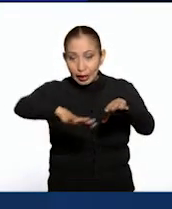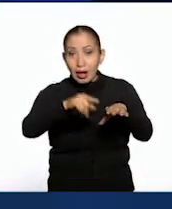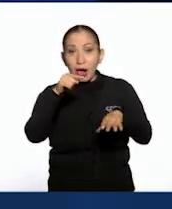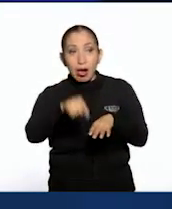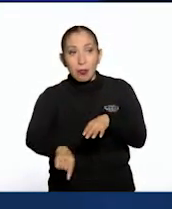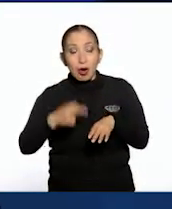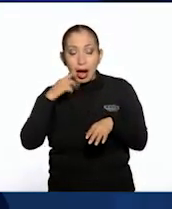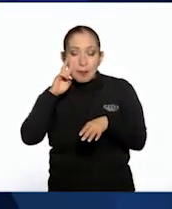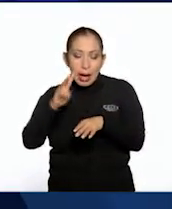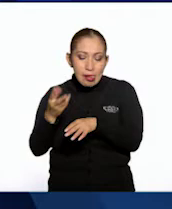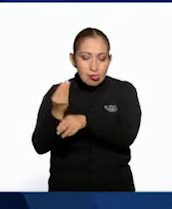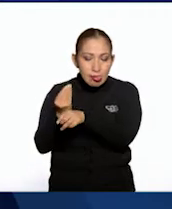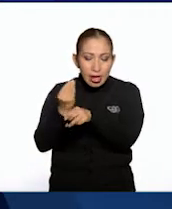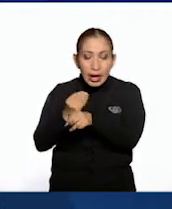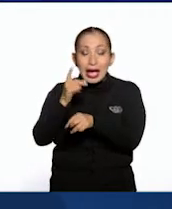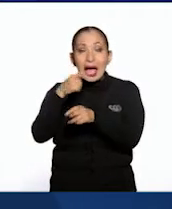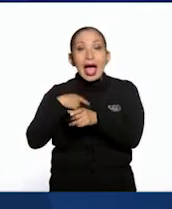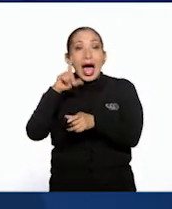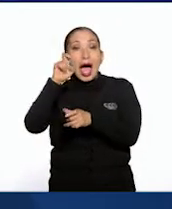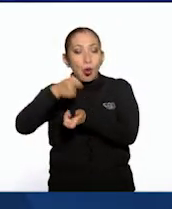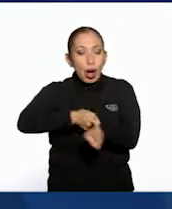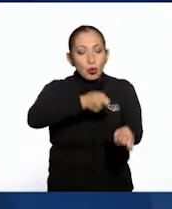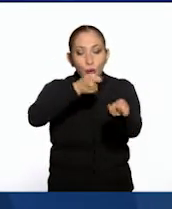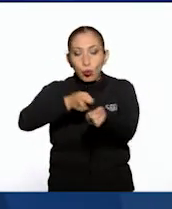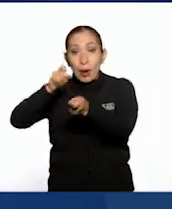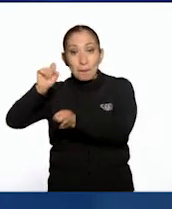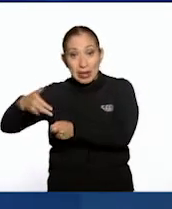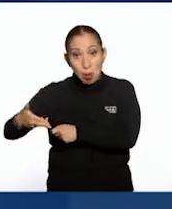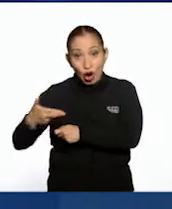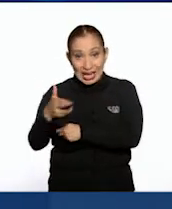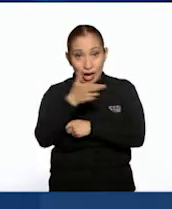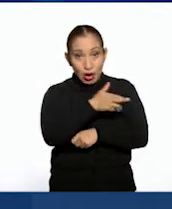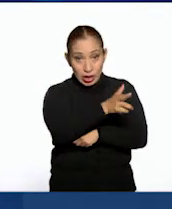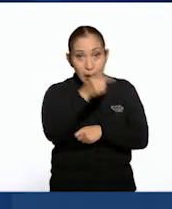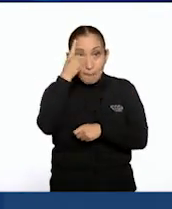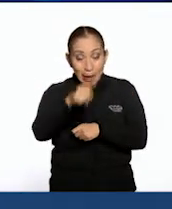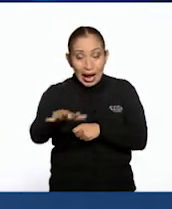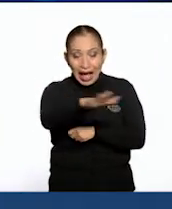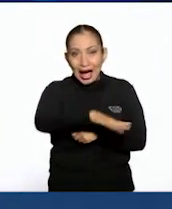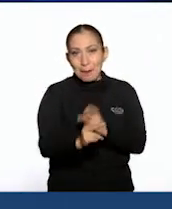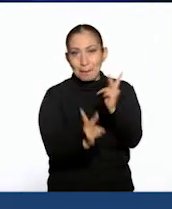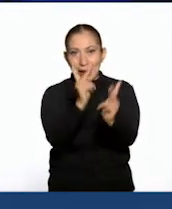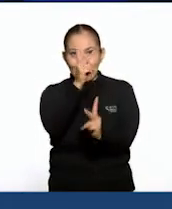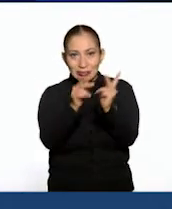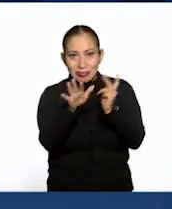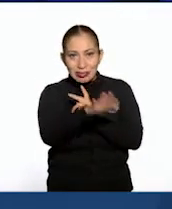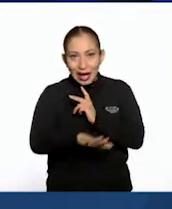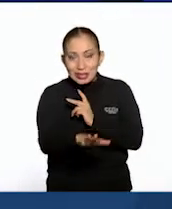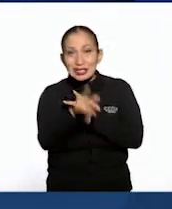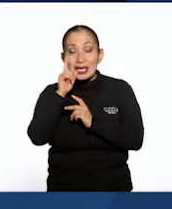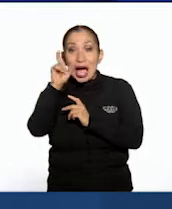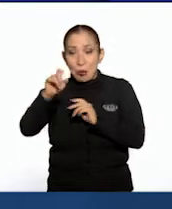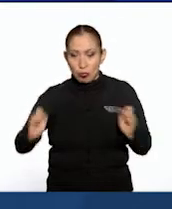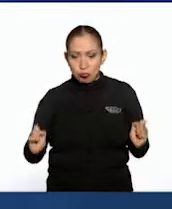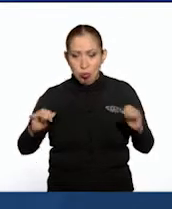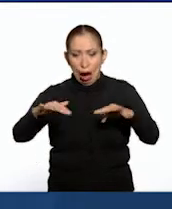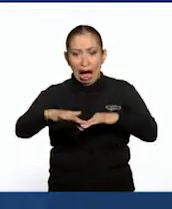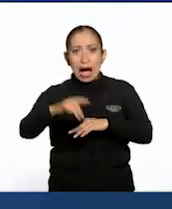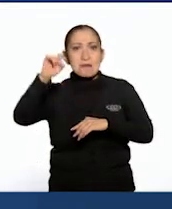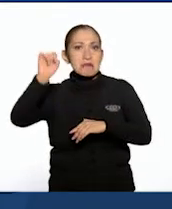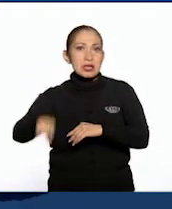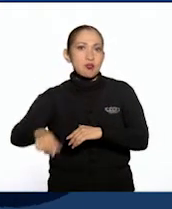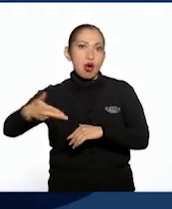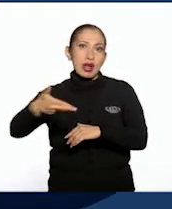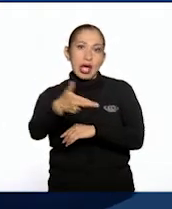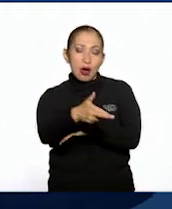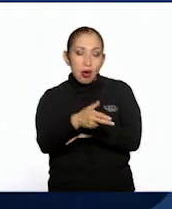de canalización y regadío que se servían de las aguas de los ríos para regar sus tierras y de las inundaciones provocadas por